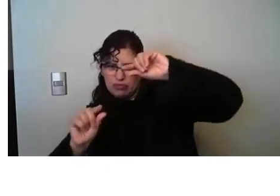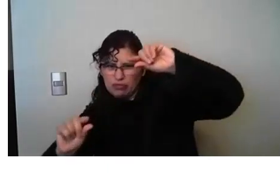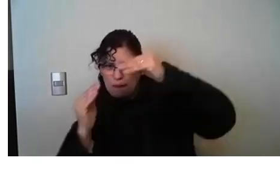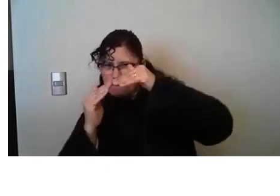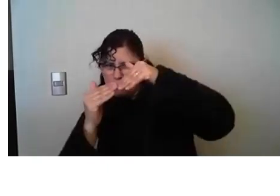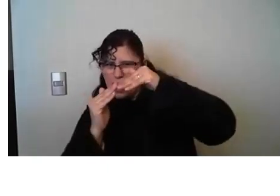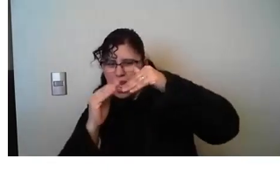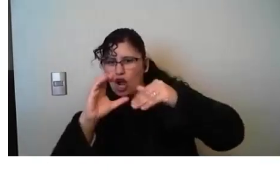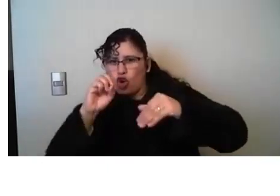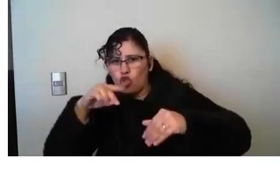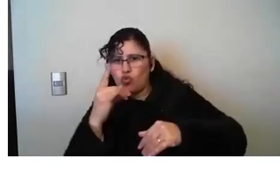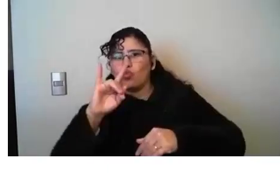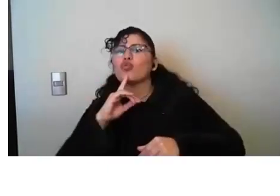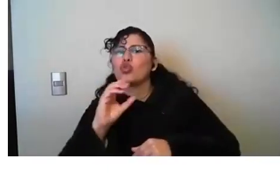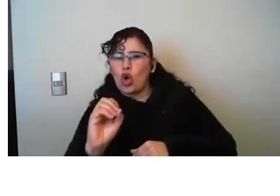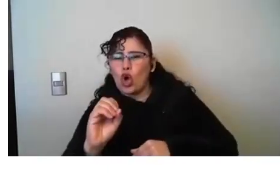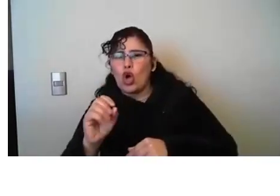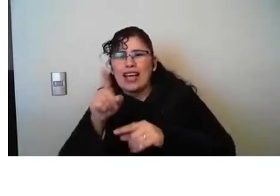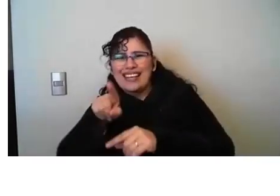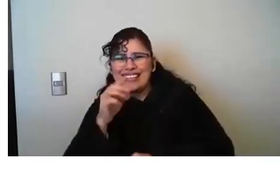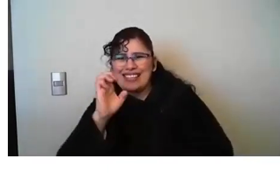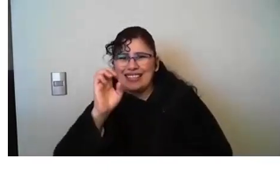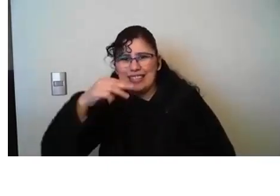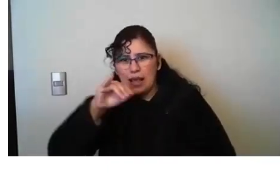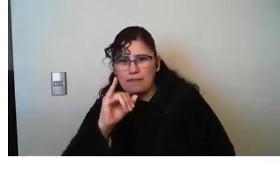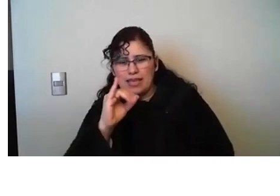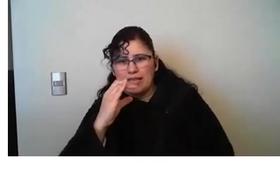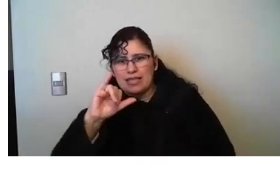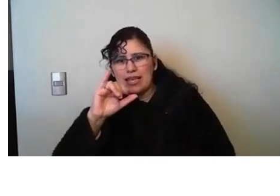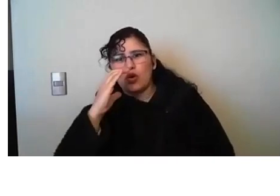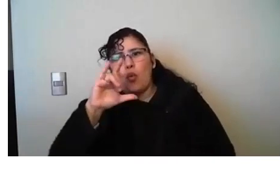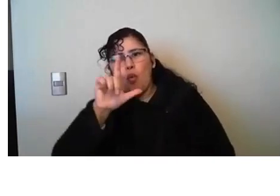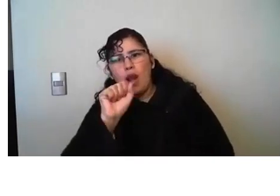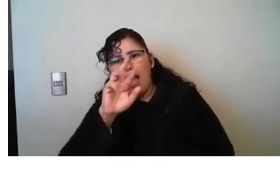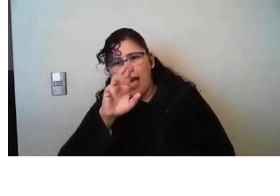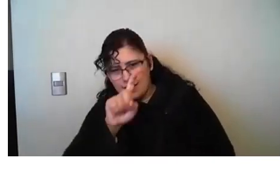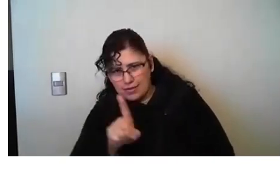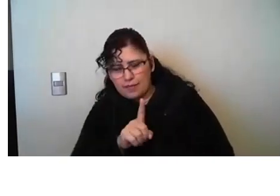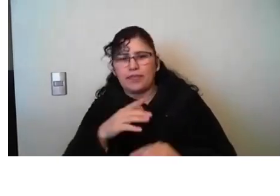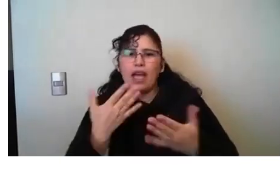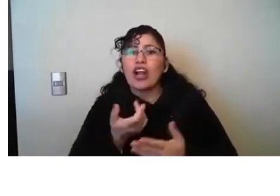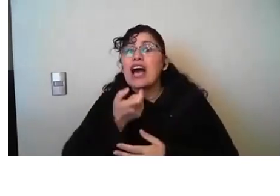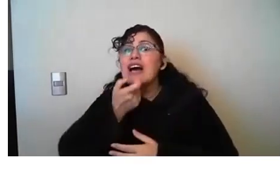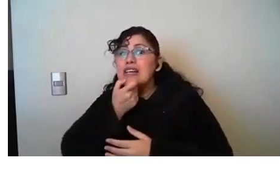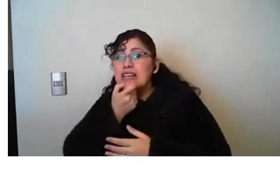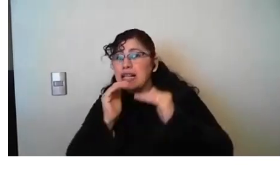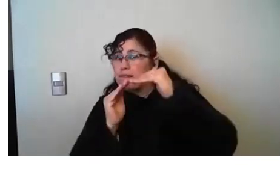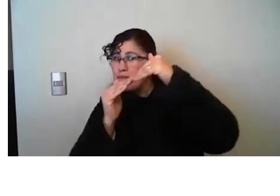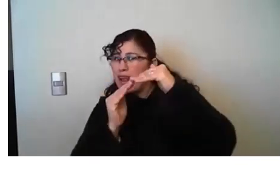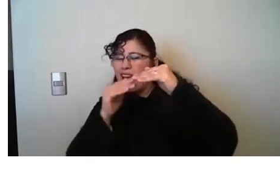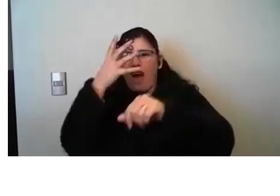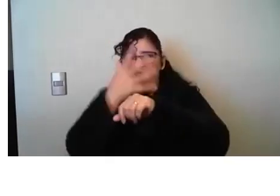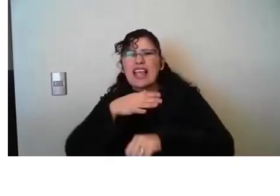conductos semicirculares. En el oído interno, entre la parte ósea y la parte membranosa, circula un líquido que se